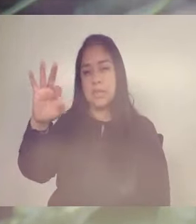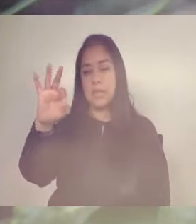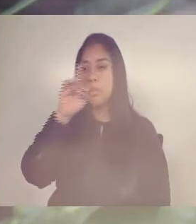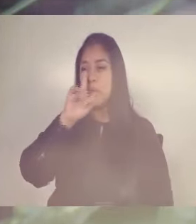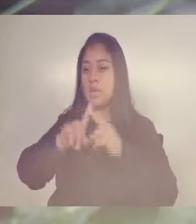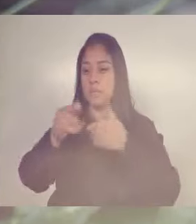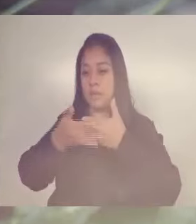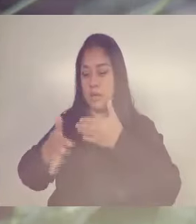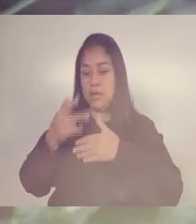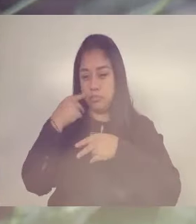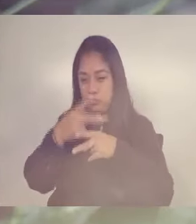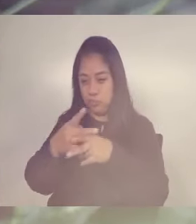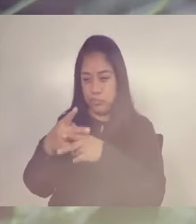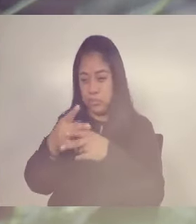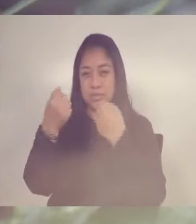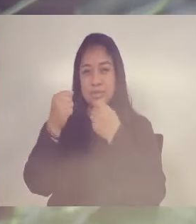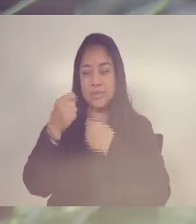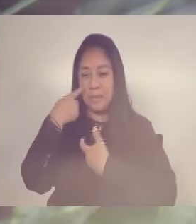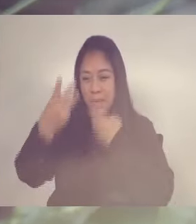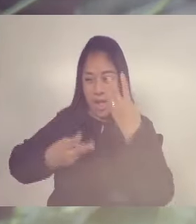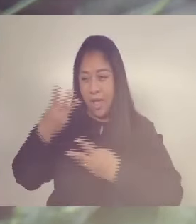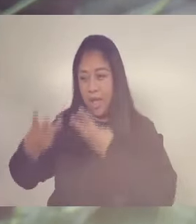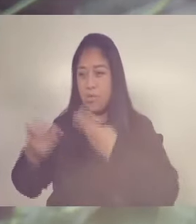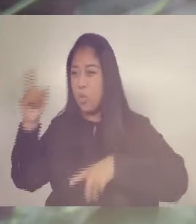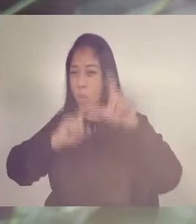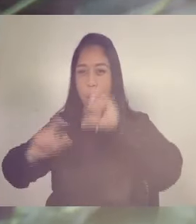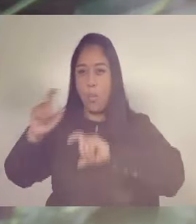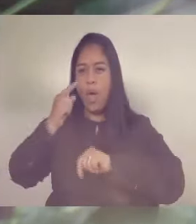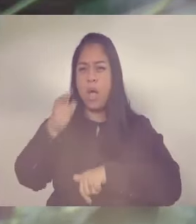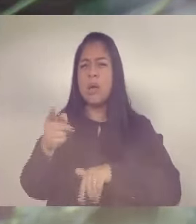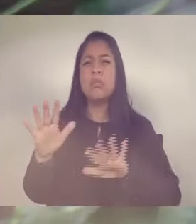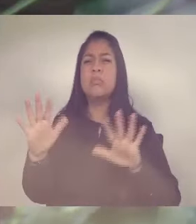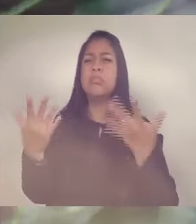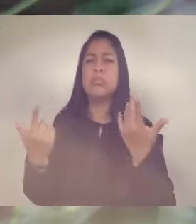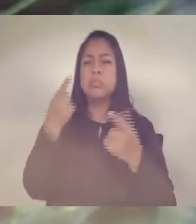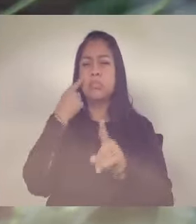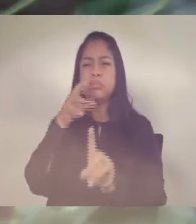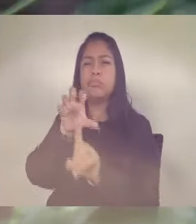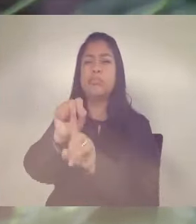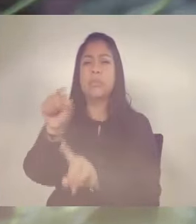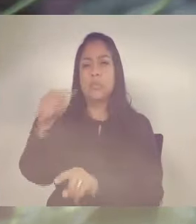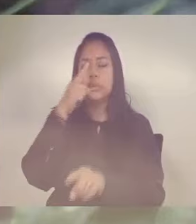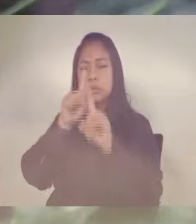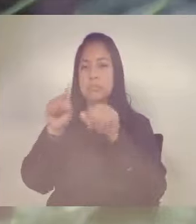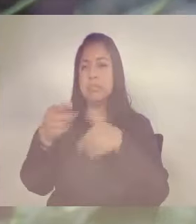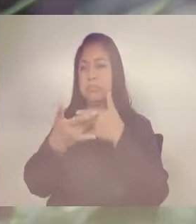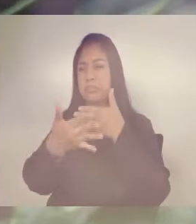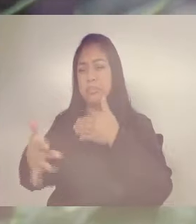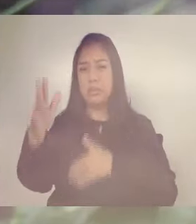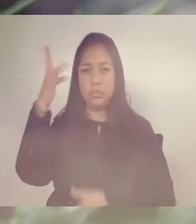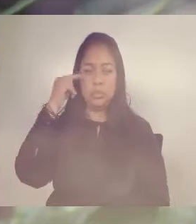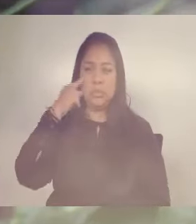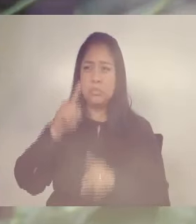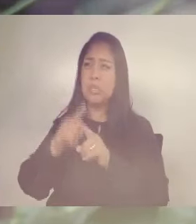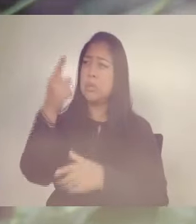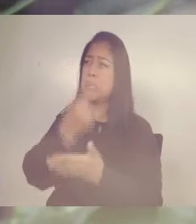supervisión que han realizado en mercados y demás comercios, ¿cuáles son los hallazgos que han tenido en estos últimos días? Porque desde hace una semana, si no estoy